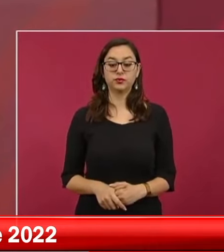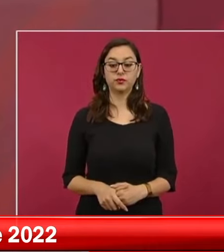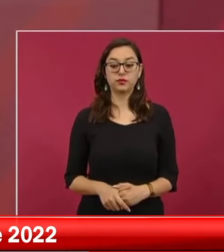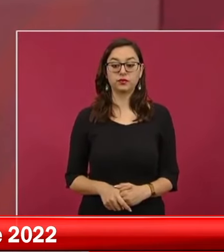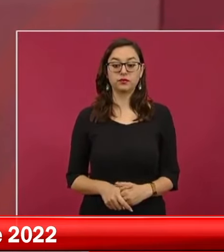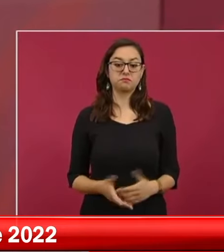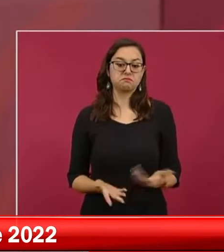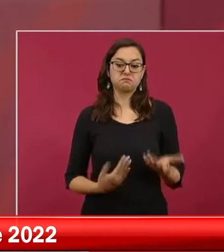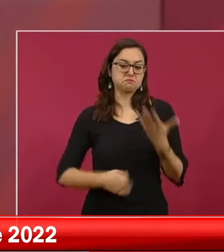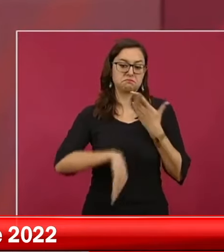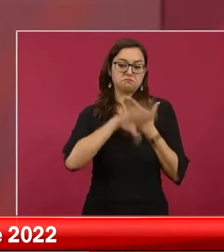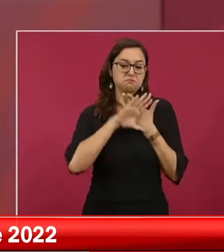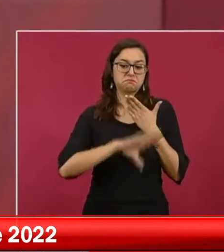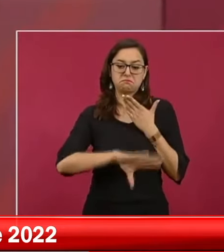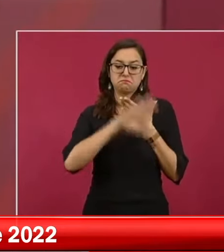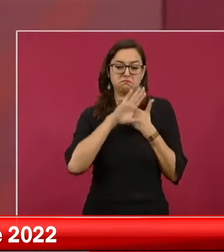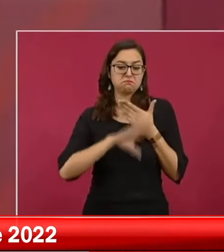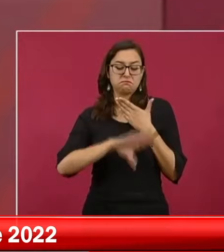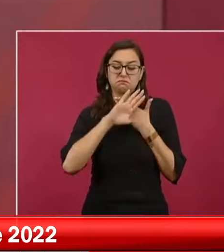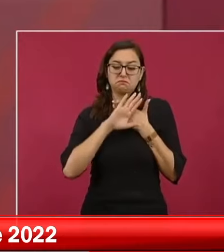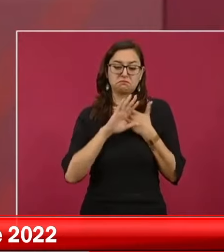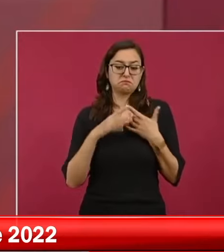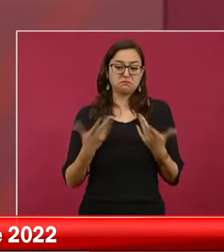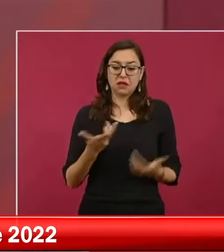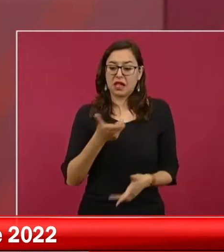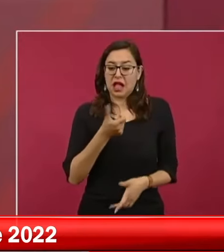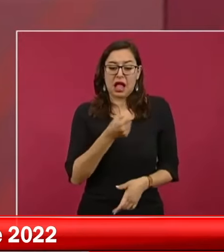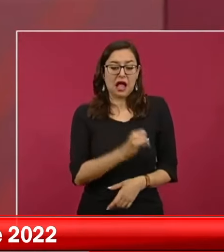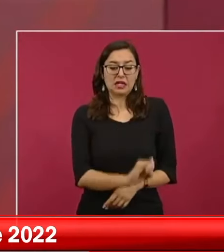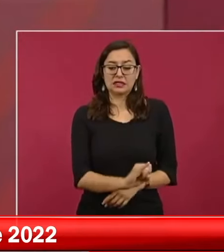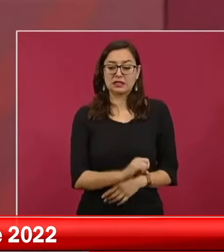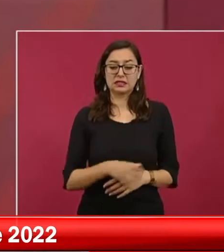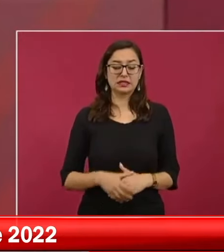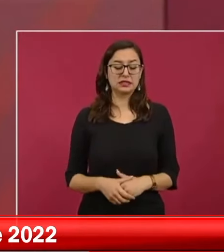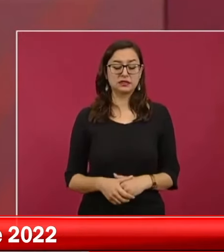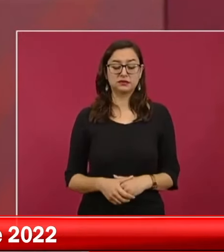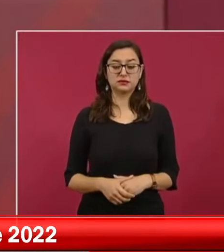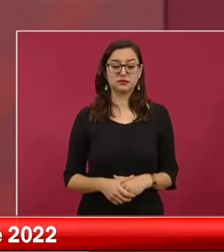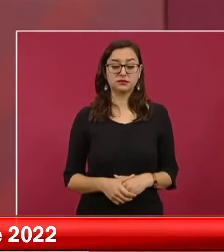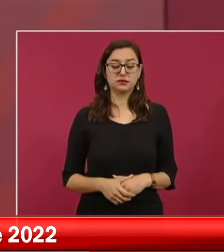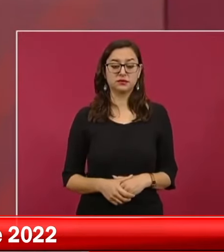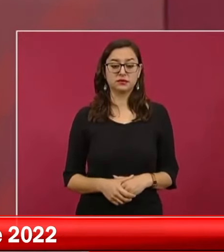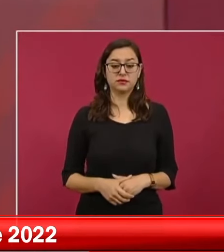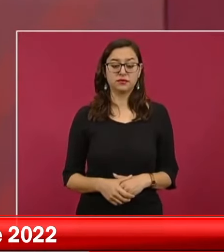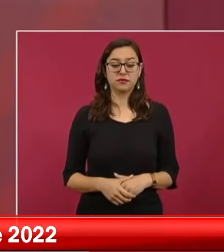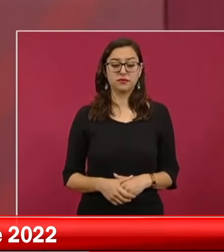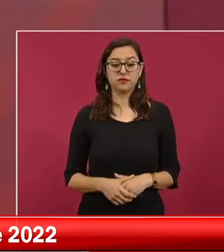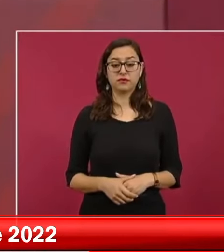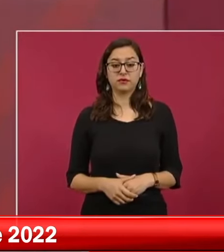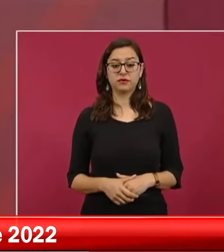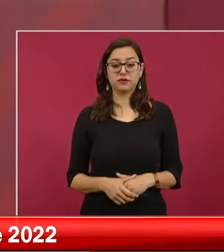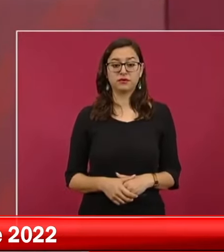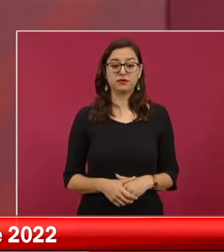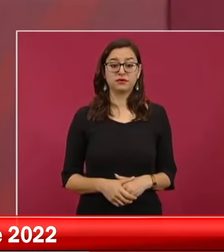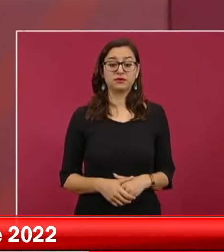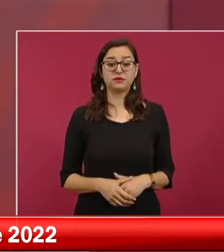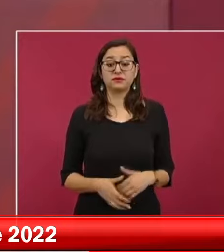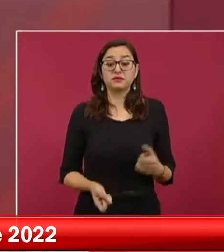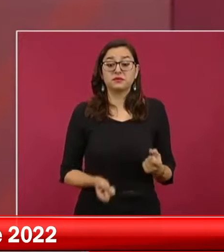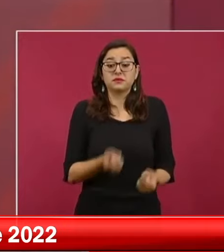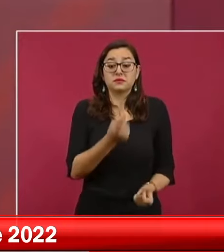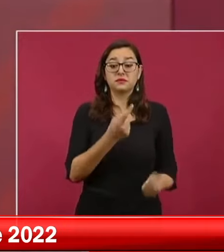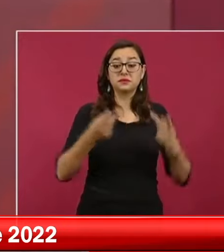adversarios nuestros y algunos muy bien informados